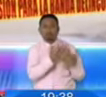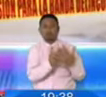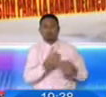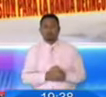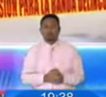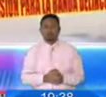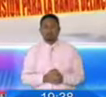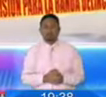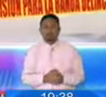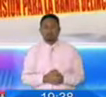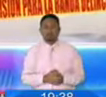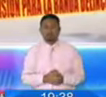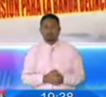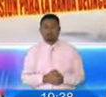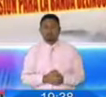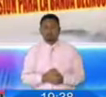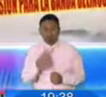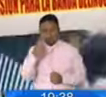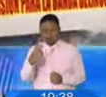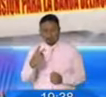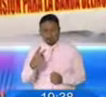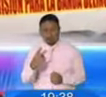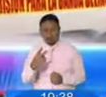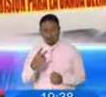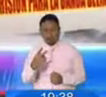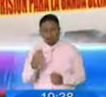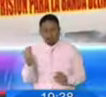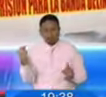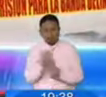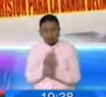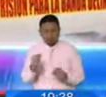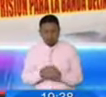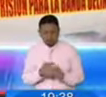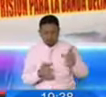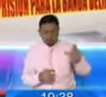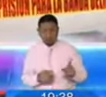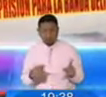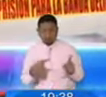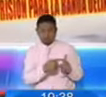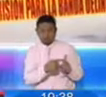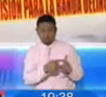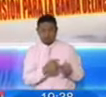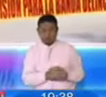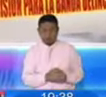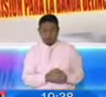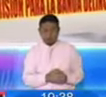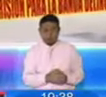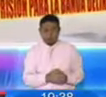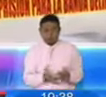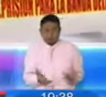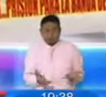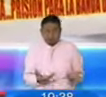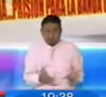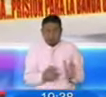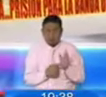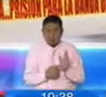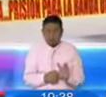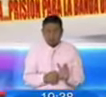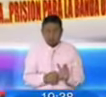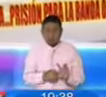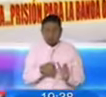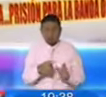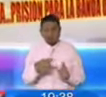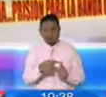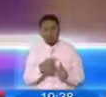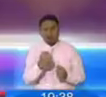muestras de violencia que están en las imágenes y la vivencia que muestra mi cliente aquí presente, pues da a denotar que su